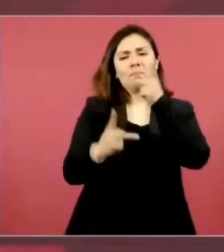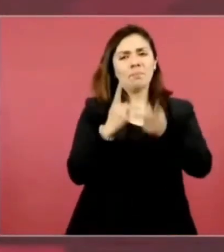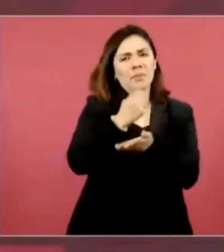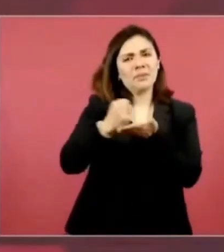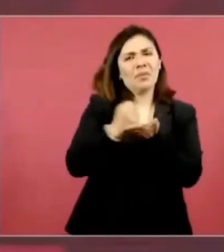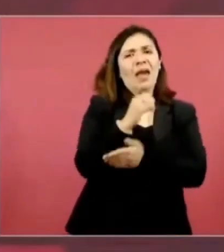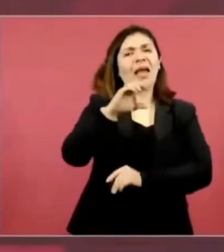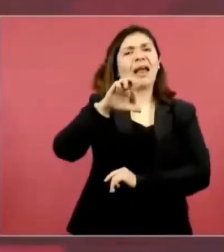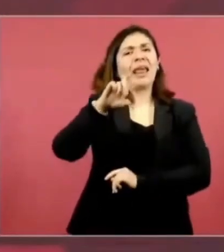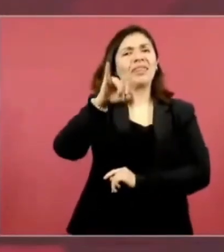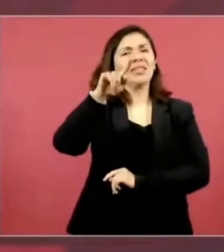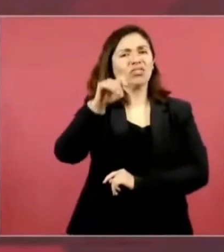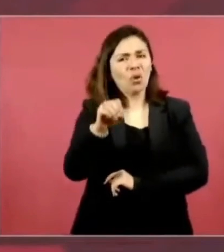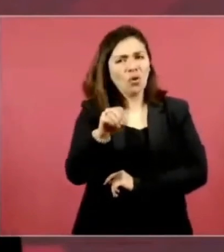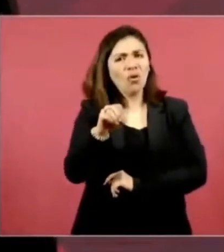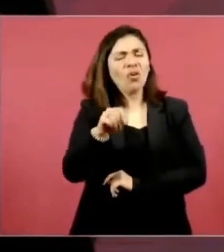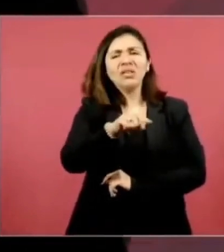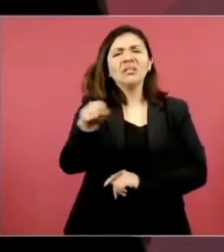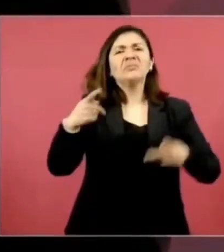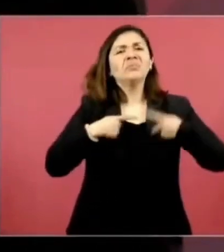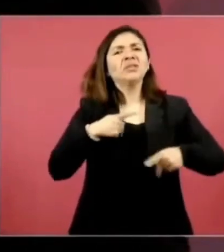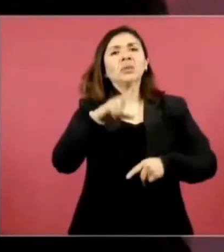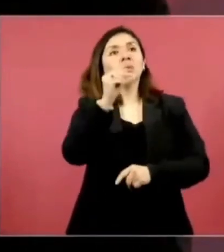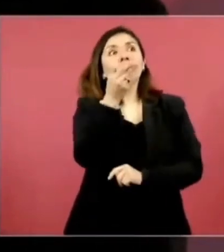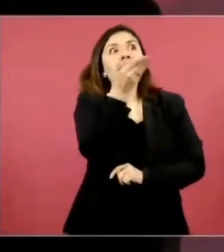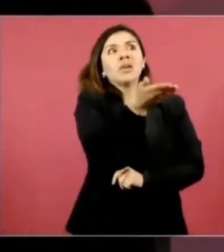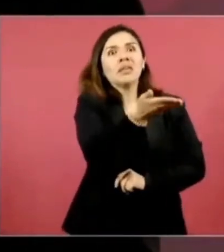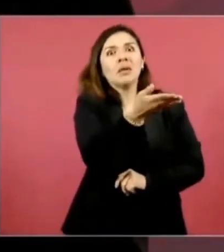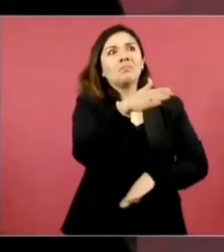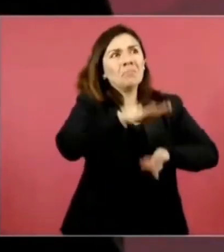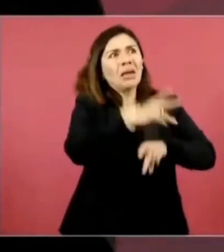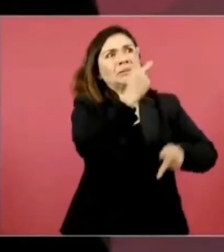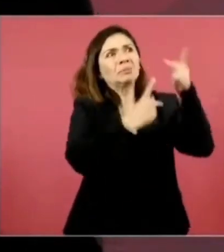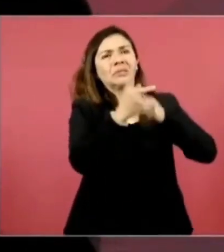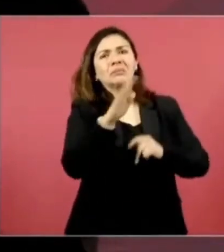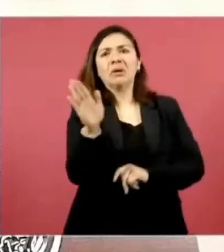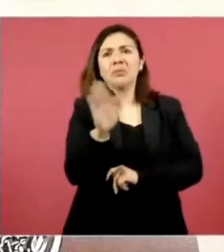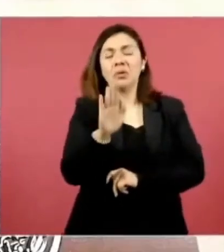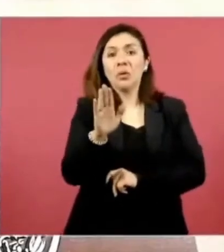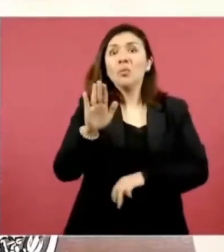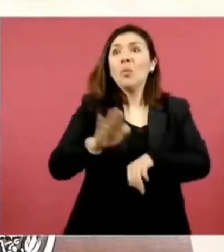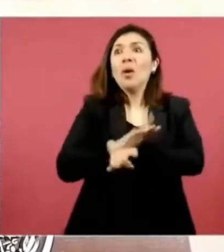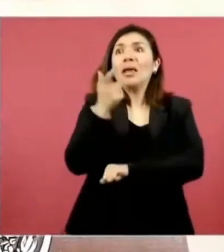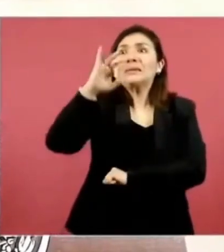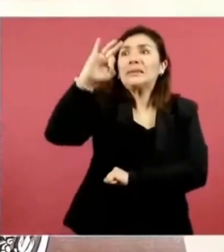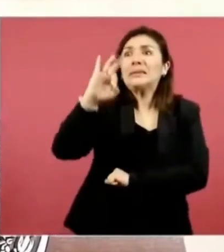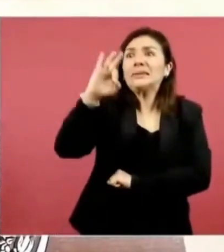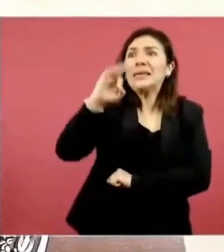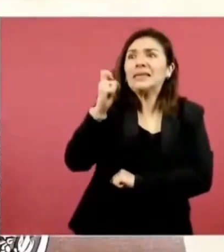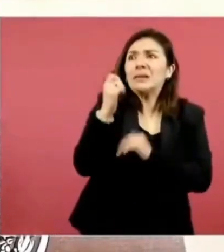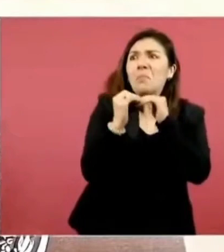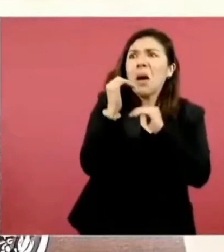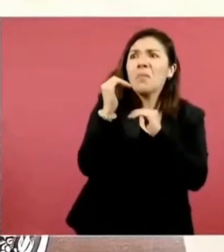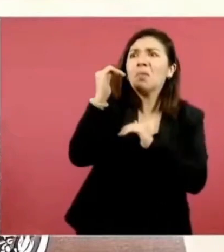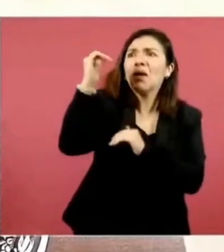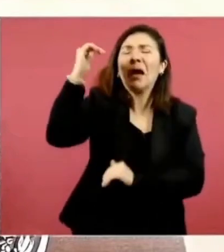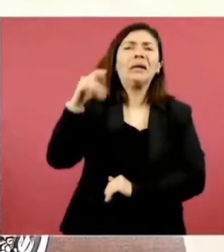o no se solicitan o no se otorgan créditos cuando están altas las tasas de interés.